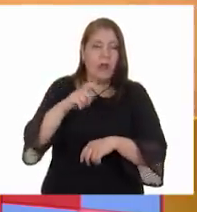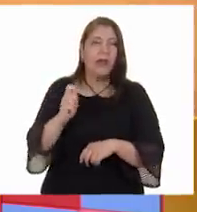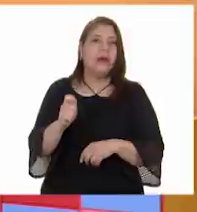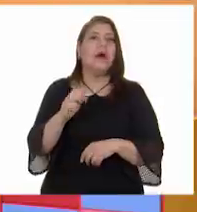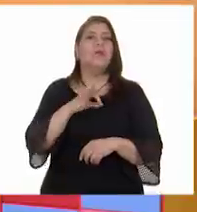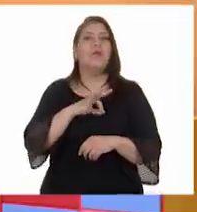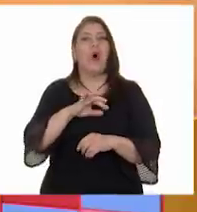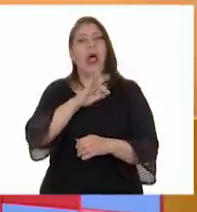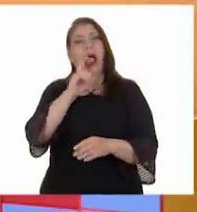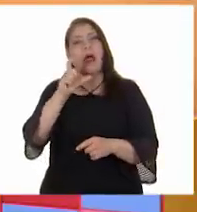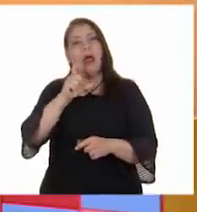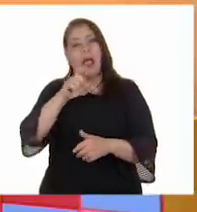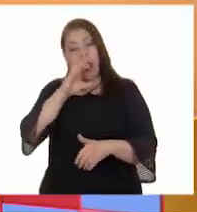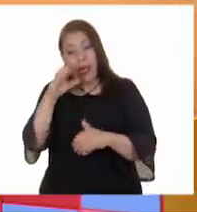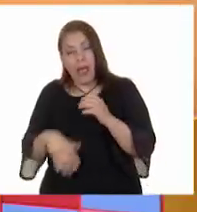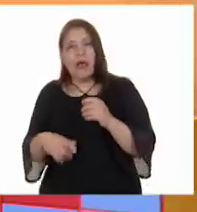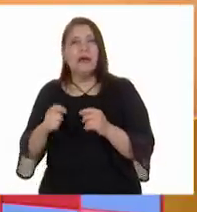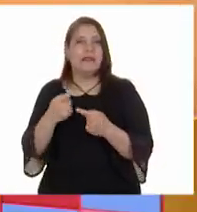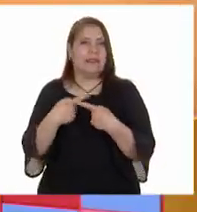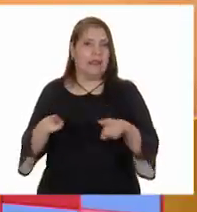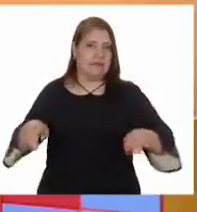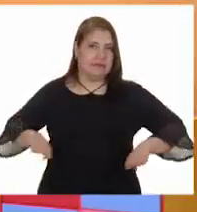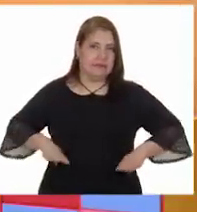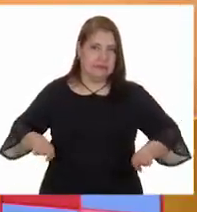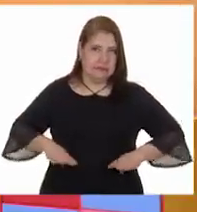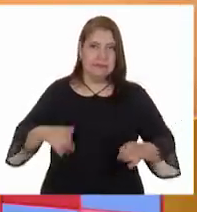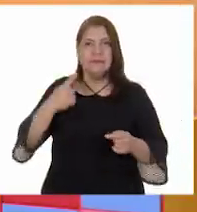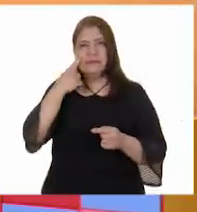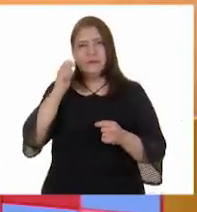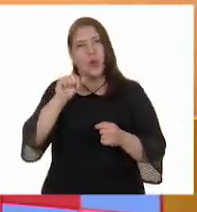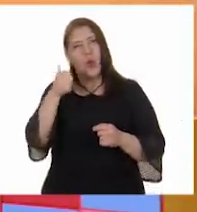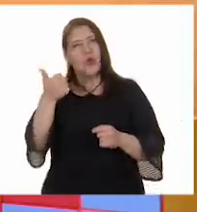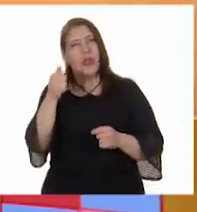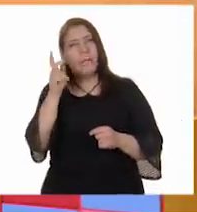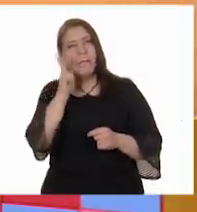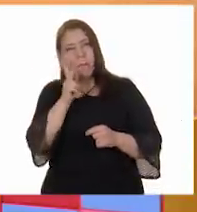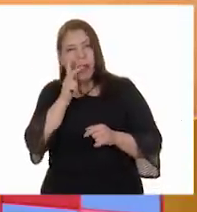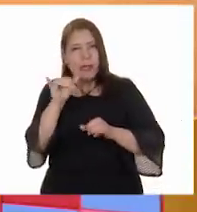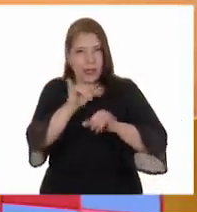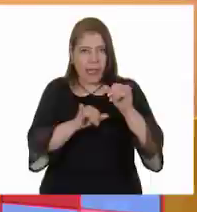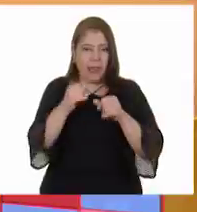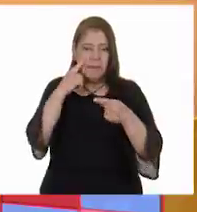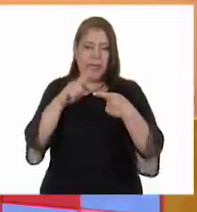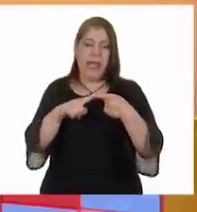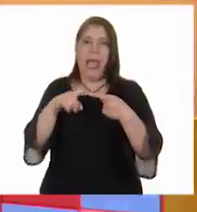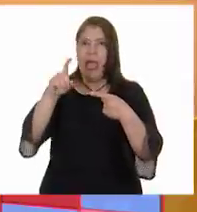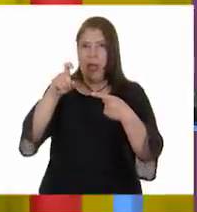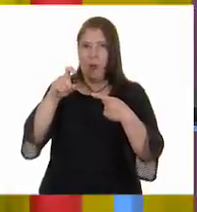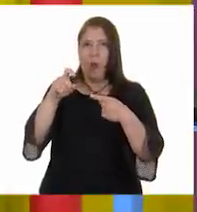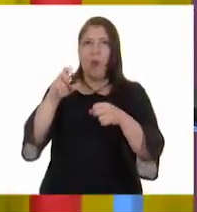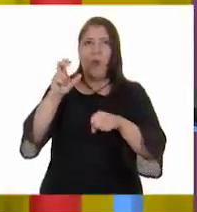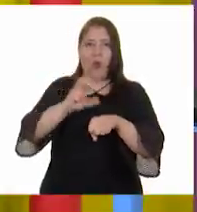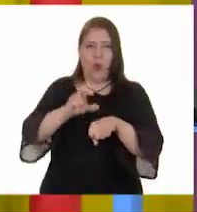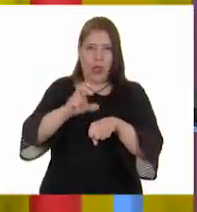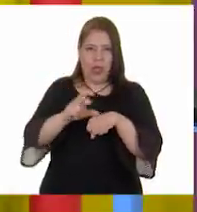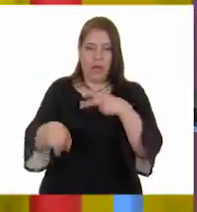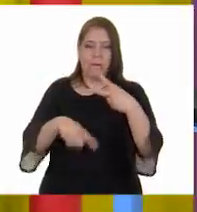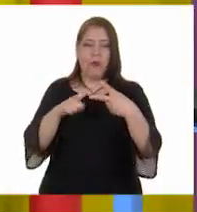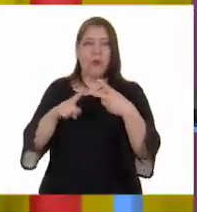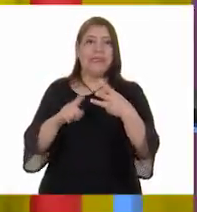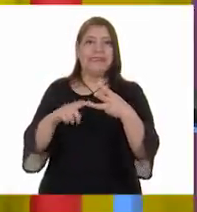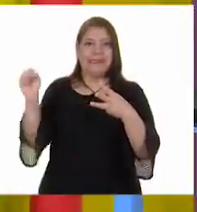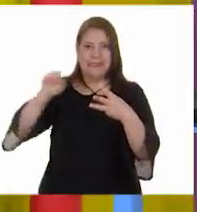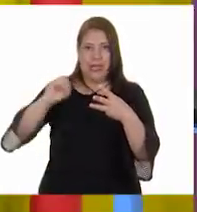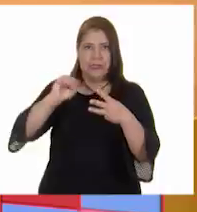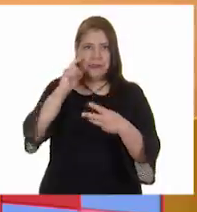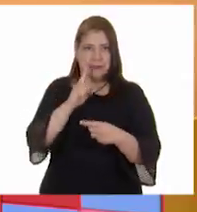cambiar. Pero ahora vamos a llevarlo a otro experimento. En este vamos a ocupar agua y huevos. Y también sal, que la sal va a ser